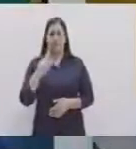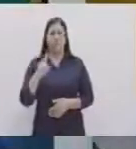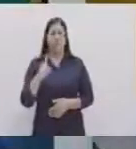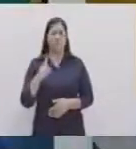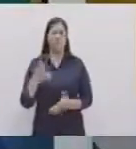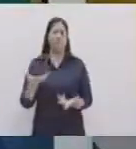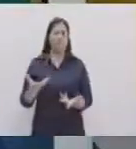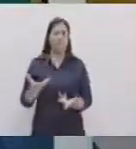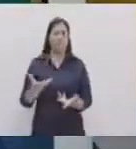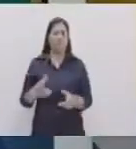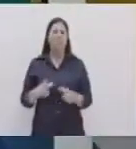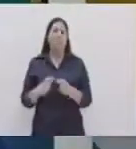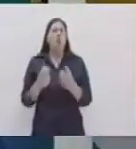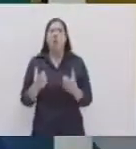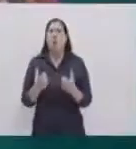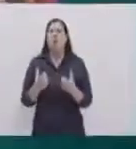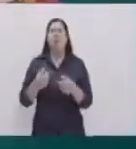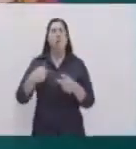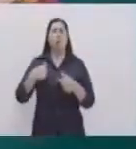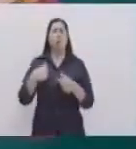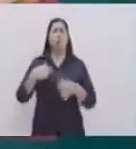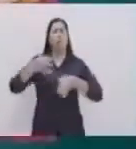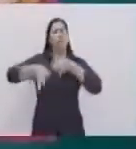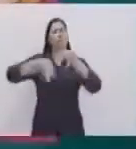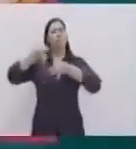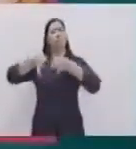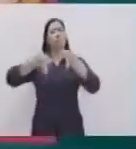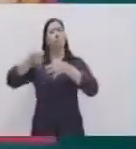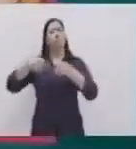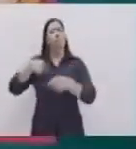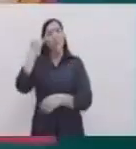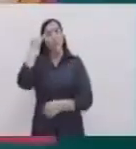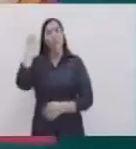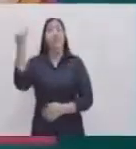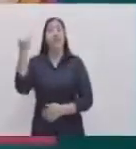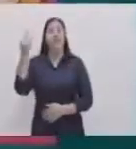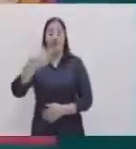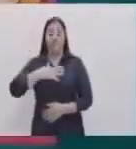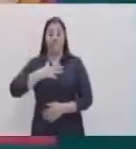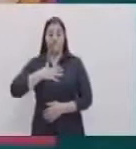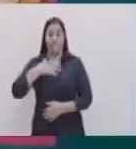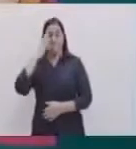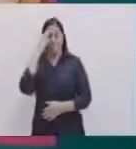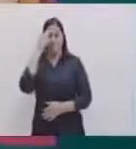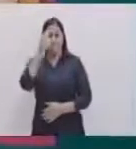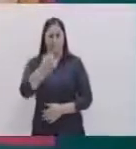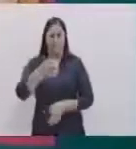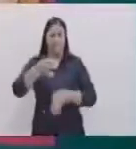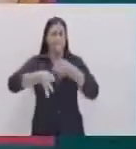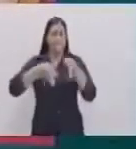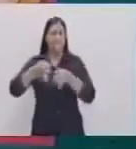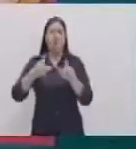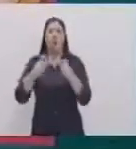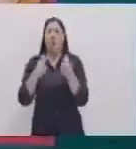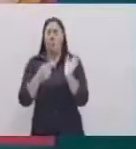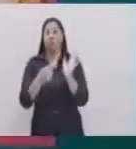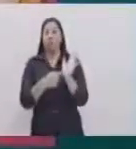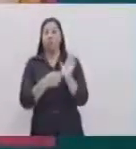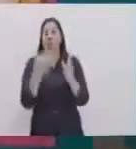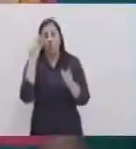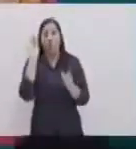idea. ¿Y cómo la vas a defender? Manteniendo tu postura y demostrando cuáles son las razones que la